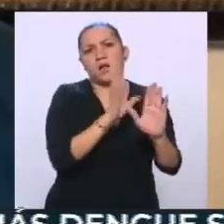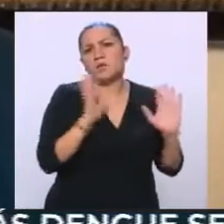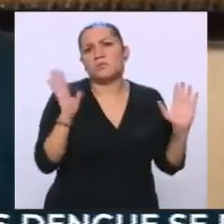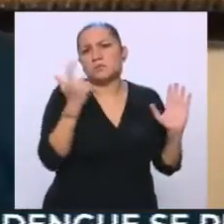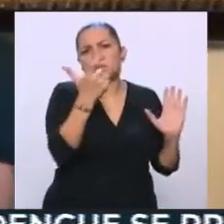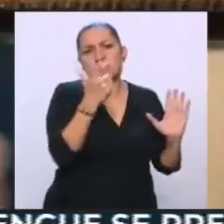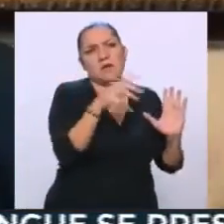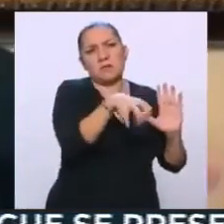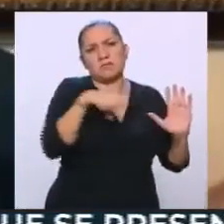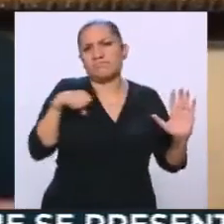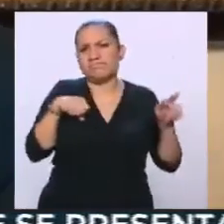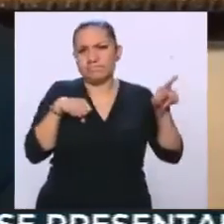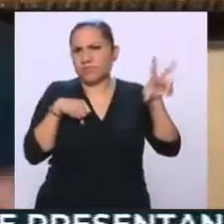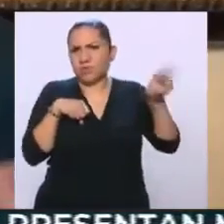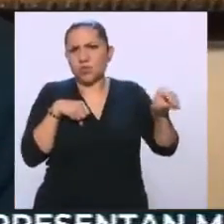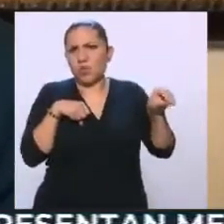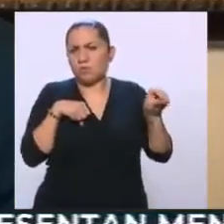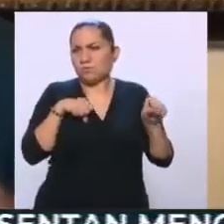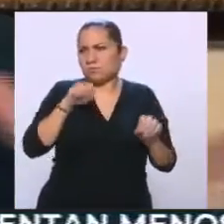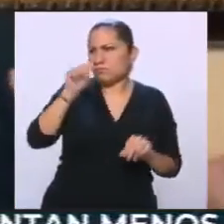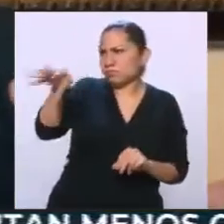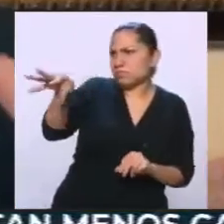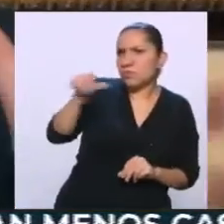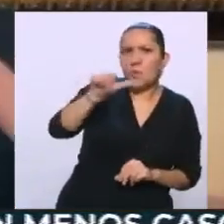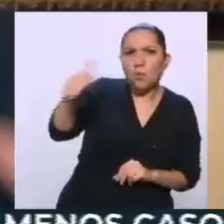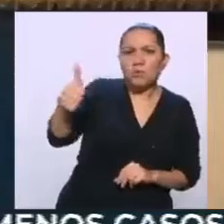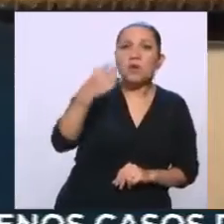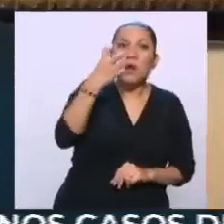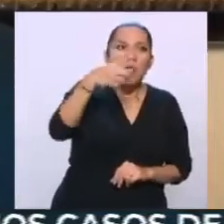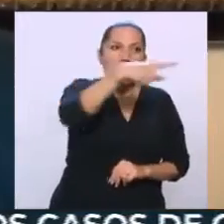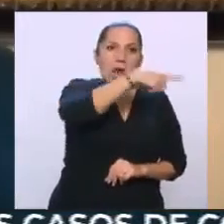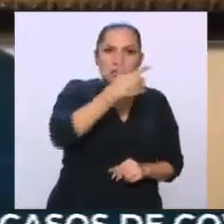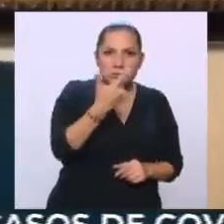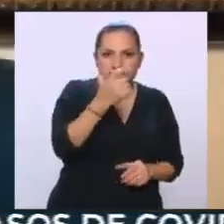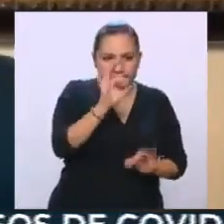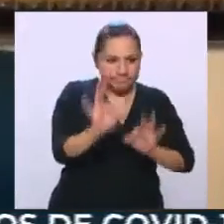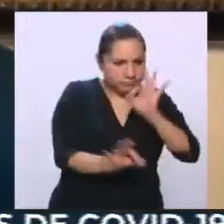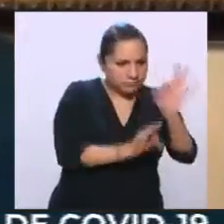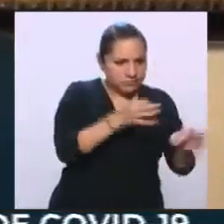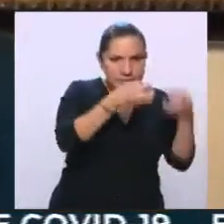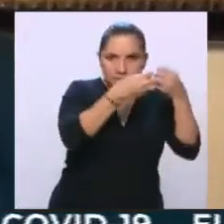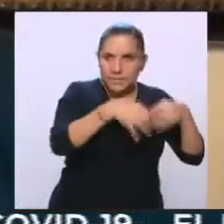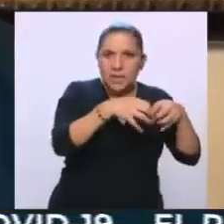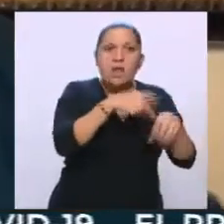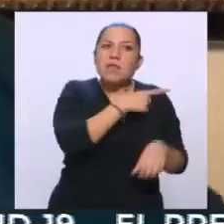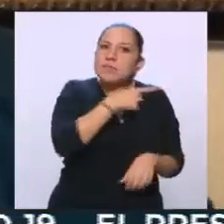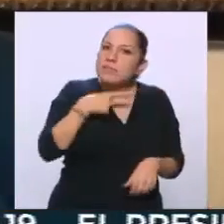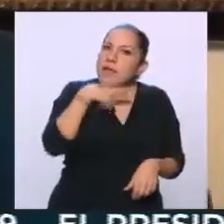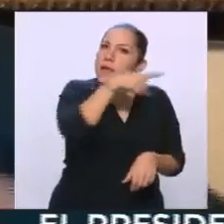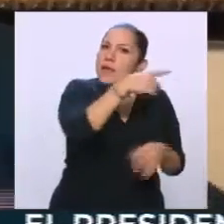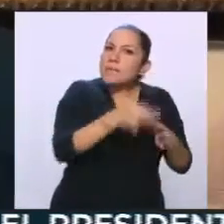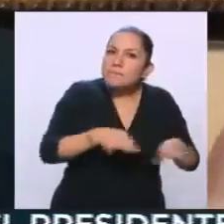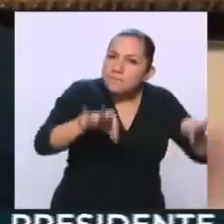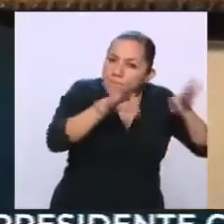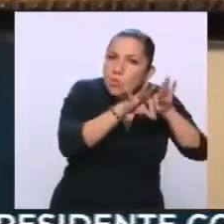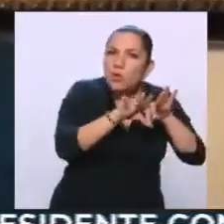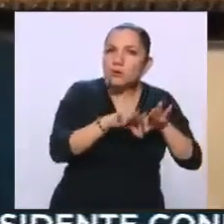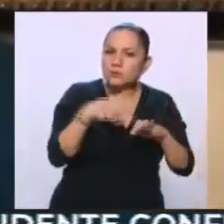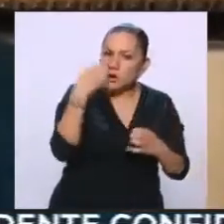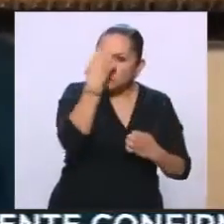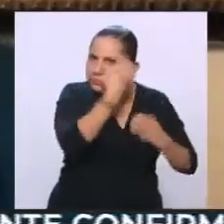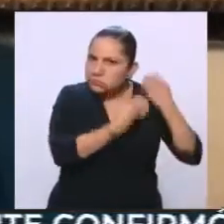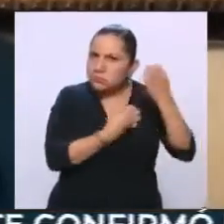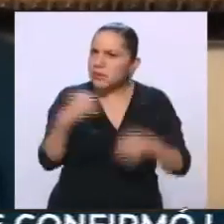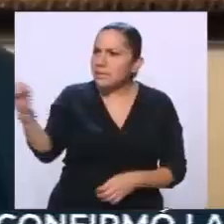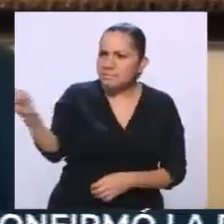tienen que ser muy cuidadosas de no caer en omisiones y deben de revisar muy bien la procedencia de los recursos de las transacciones. De lo contrario,